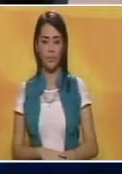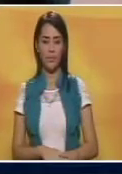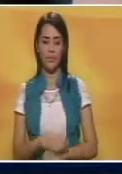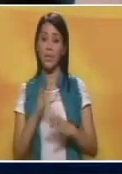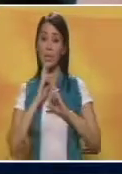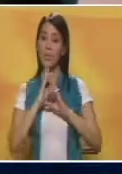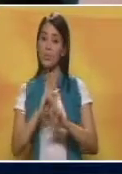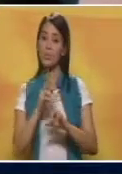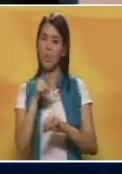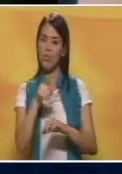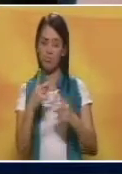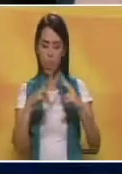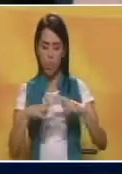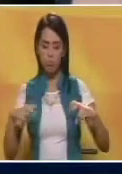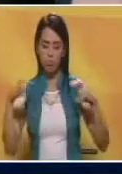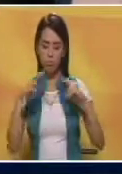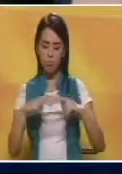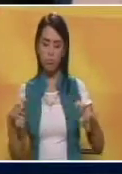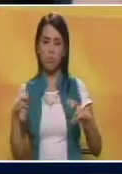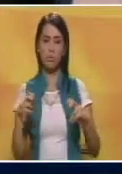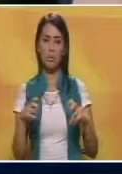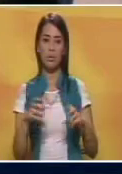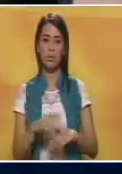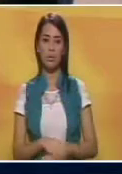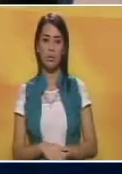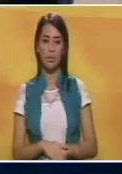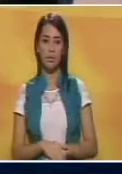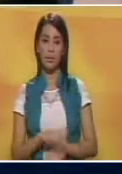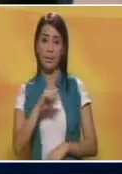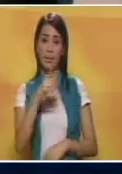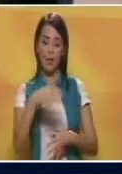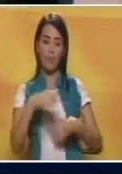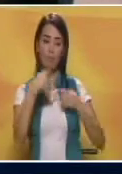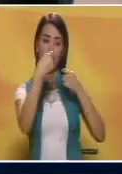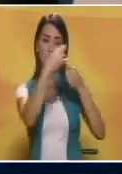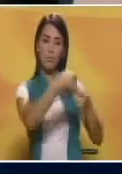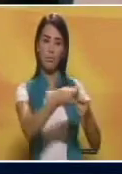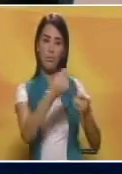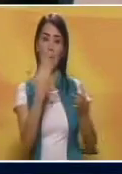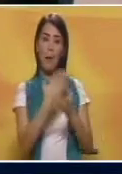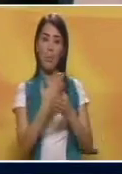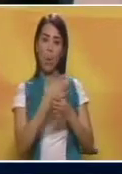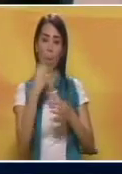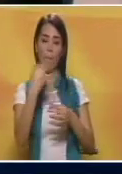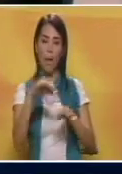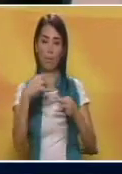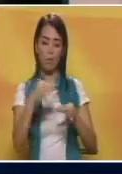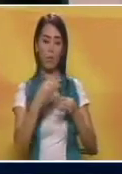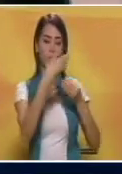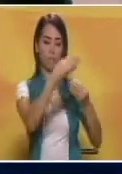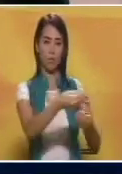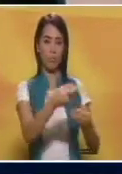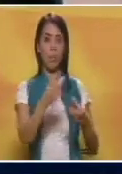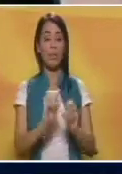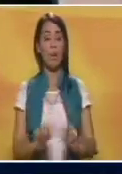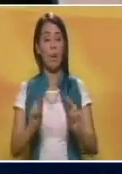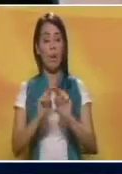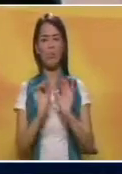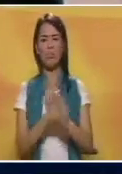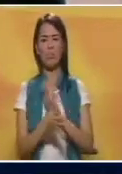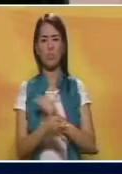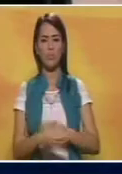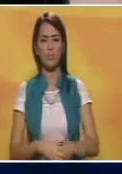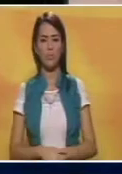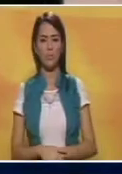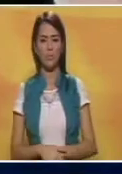de esta investigación y la el envío de este expediente de la comisión de derechos humanos de naciones unidas va a ser